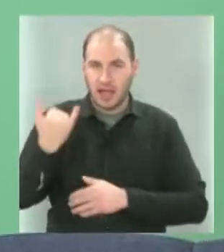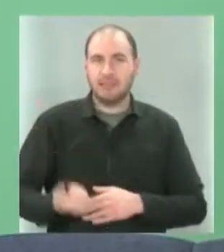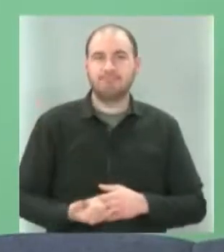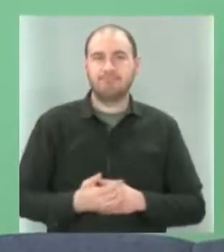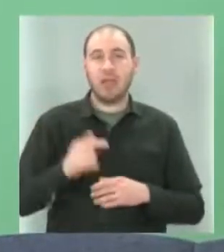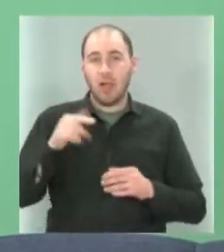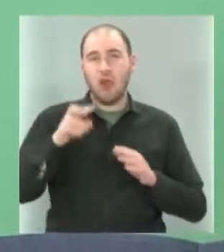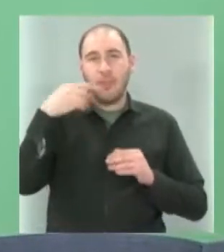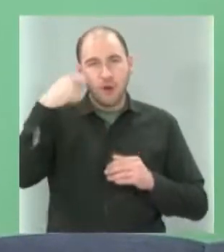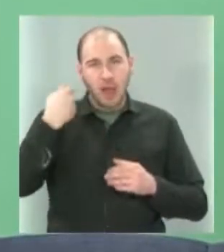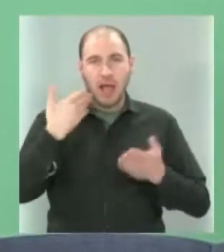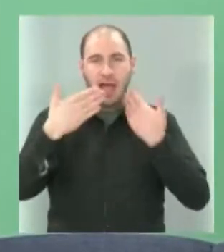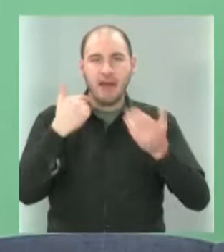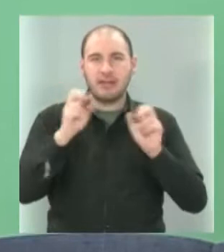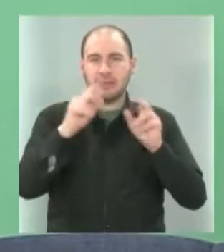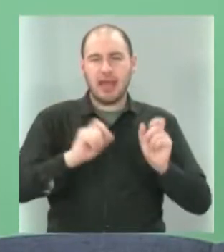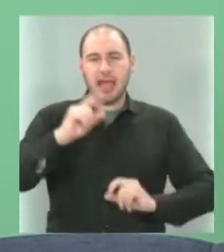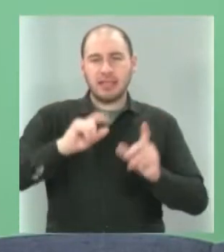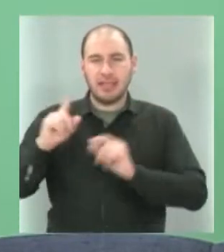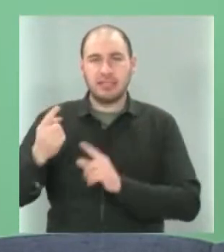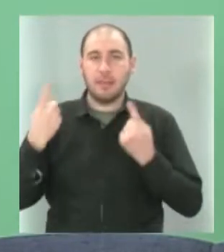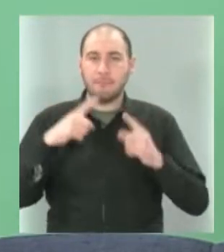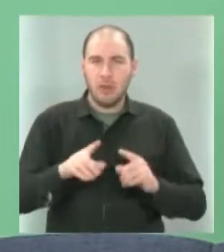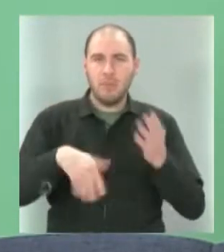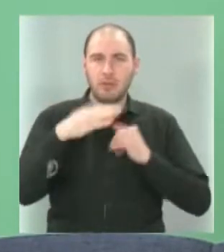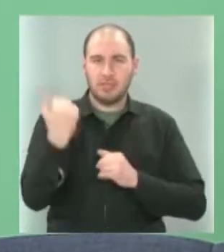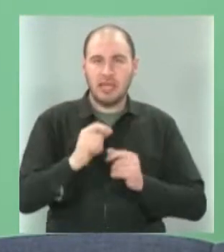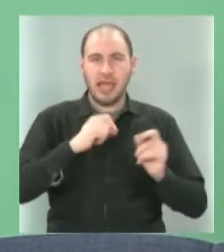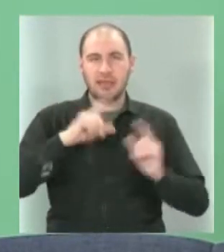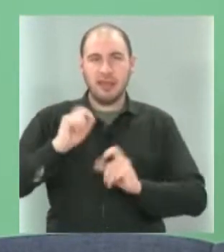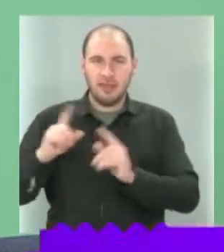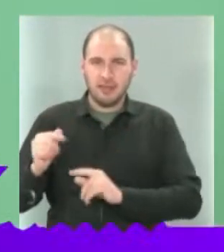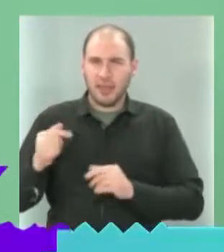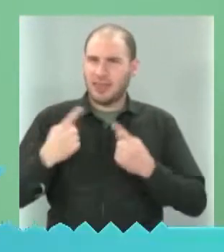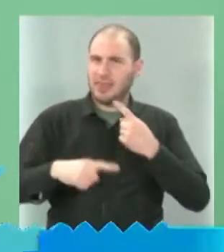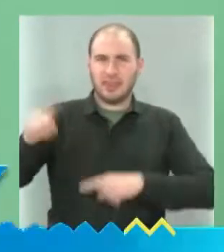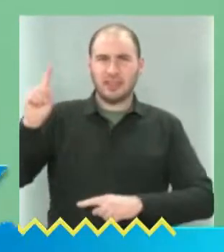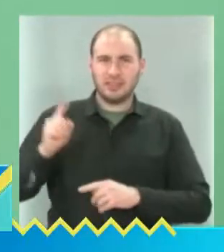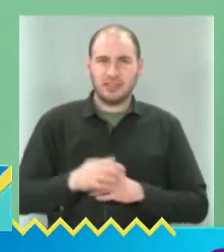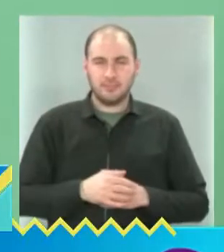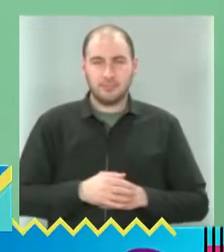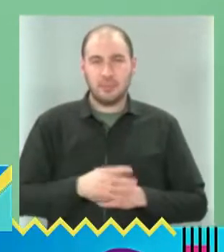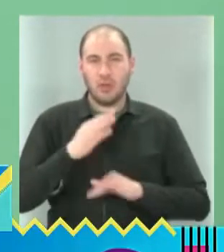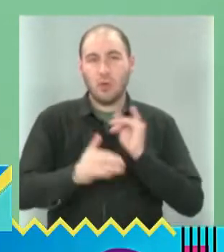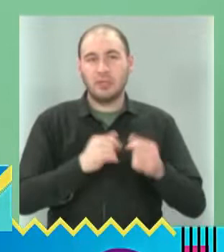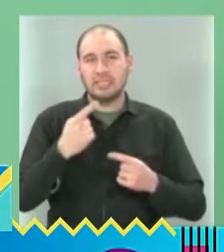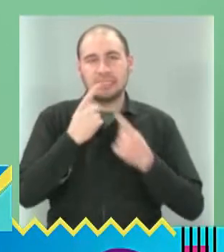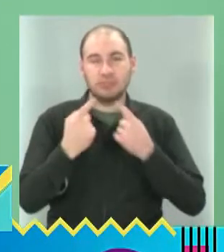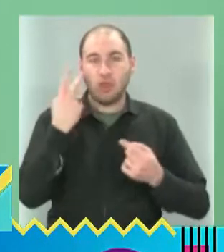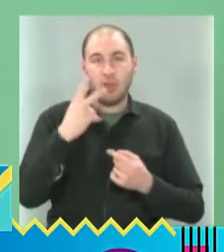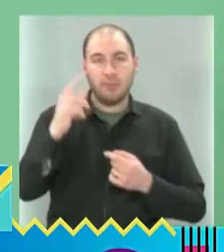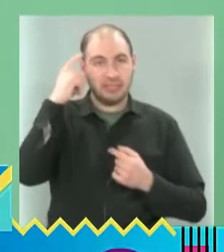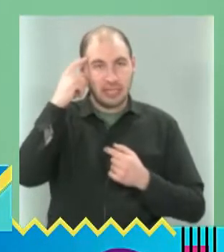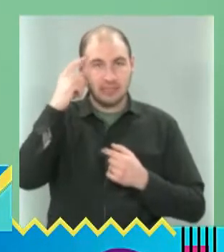programa vamos a charlar sobre esta estadística, Fer, pero principalmente con una estadística que dista mucho de lo que dice el censo del